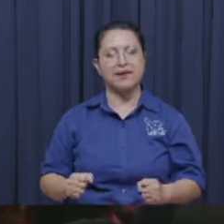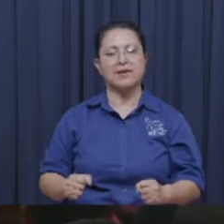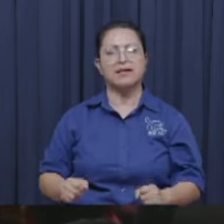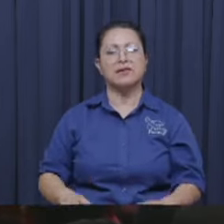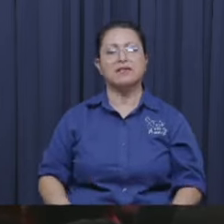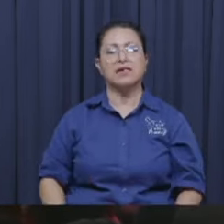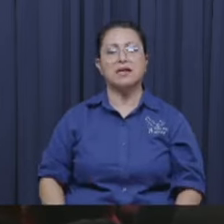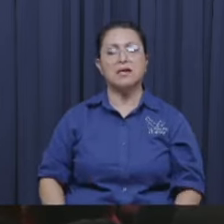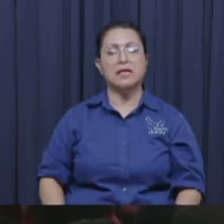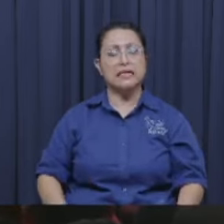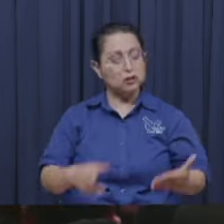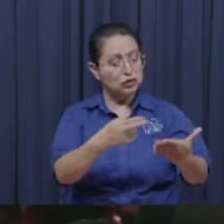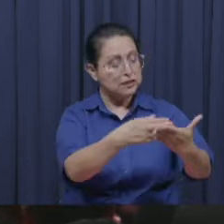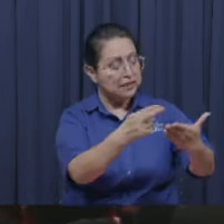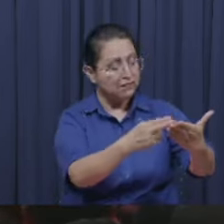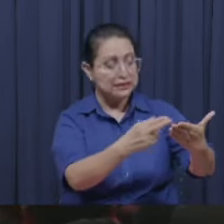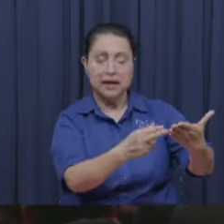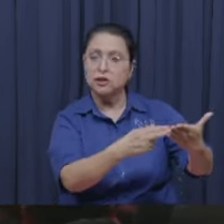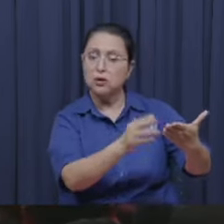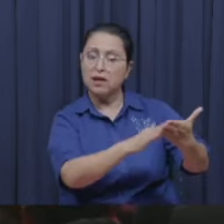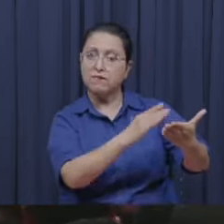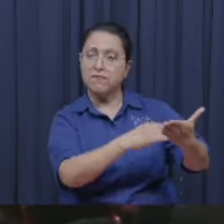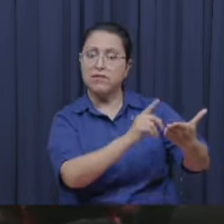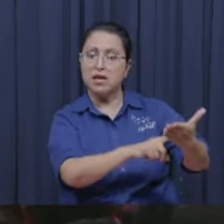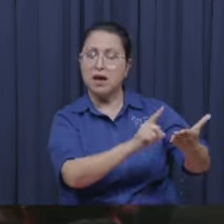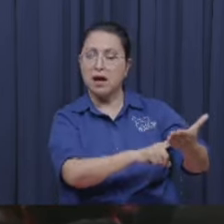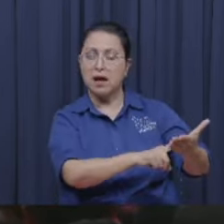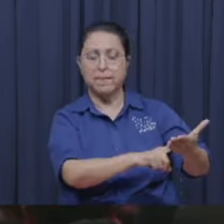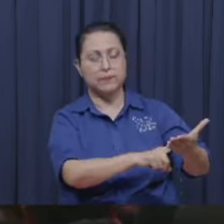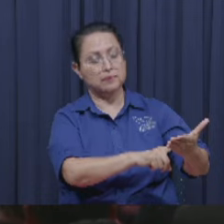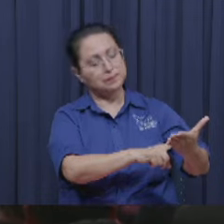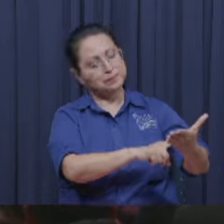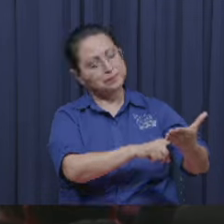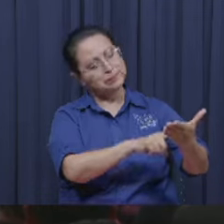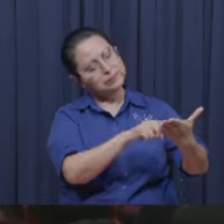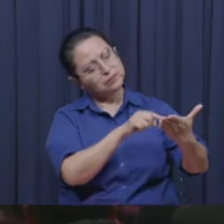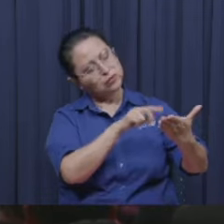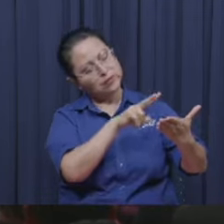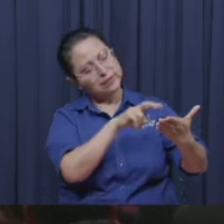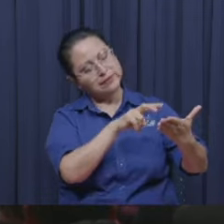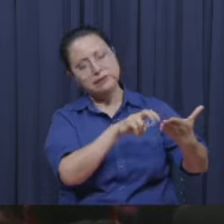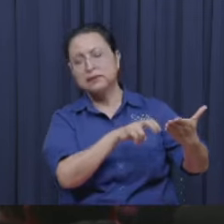Pero entonces aquí yo miro unas cositas y desde ayer las estoy